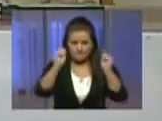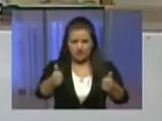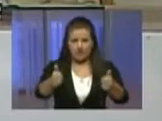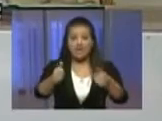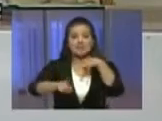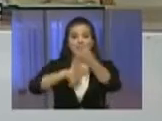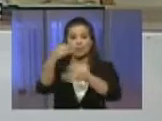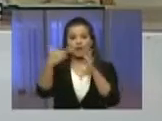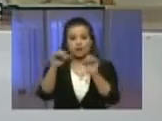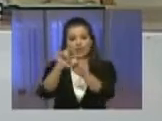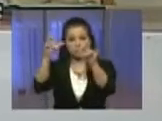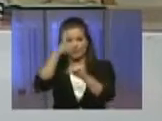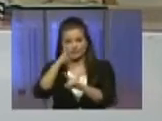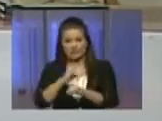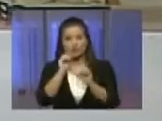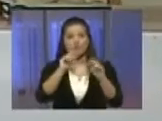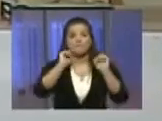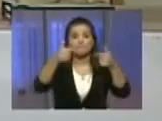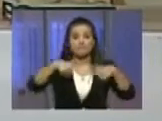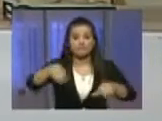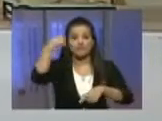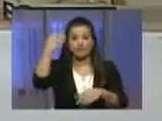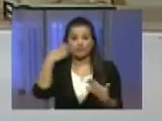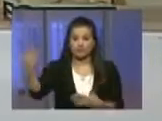damos el pase río adelante